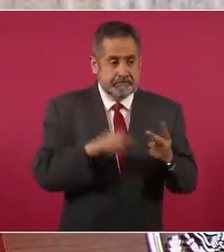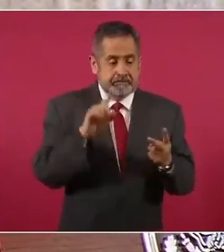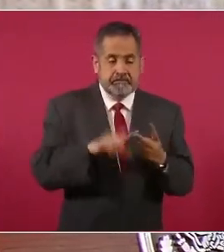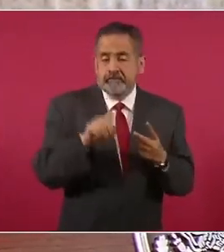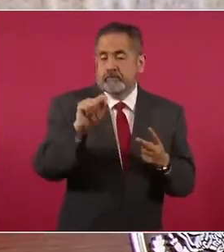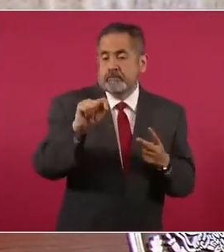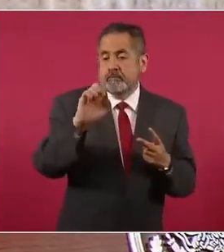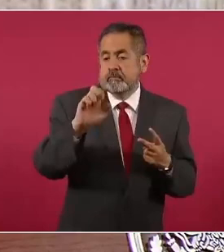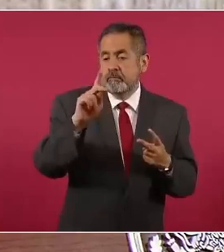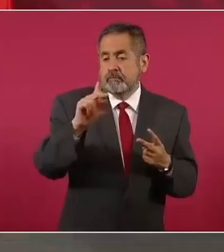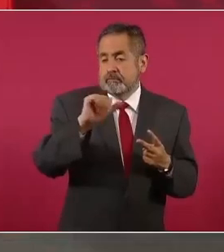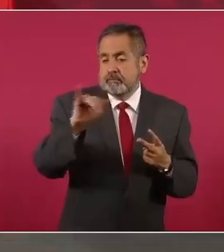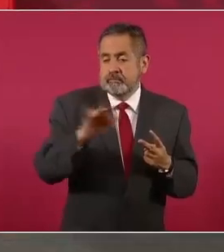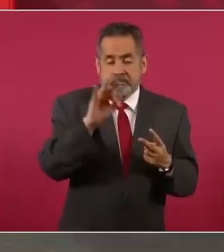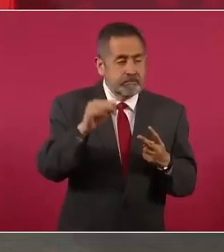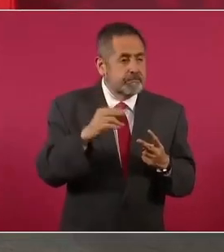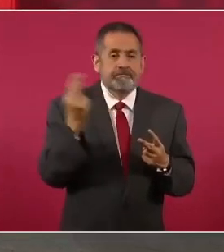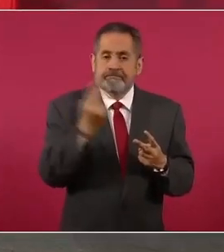confiable,